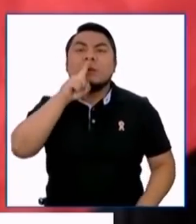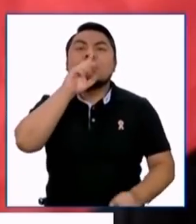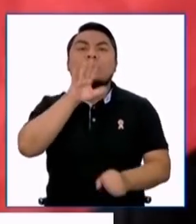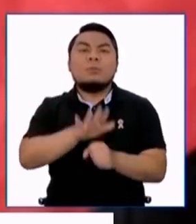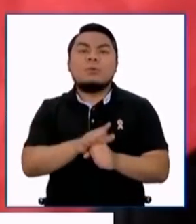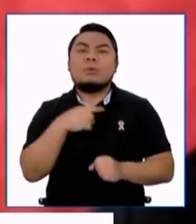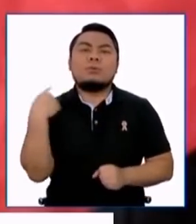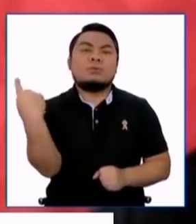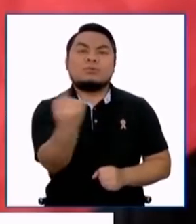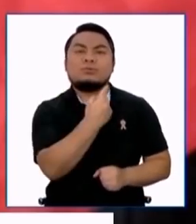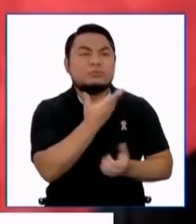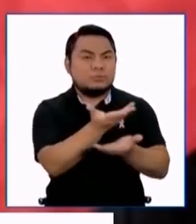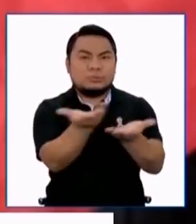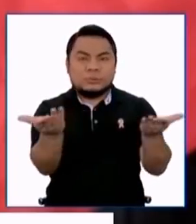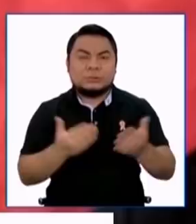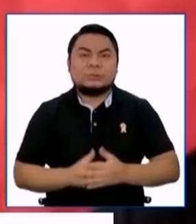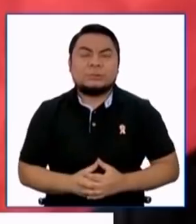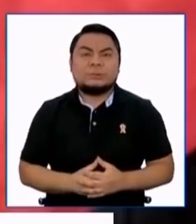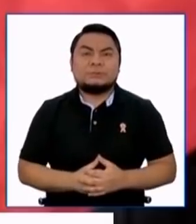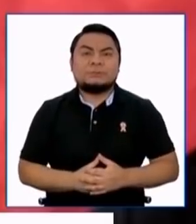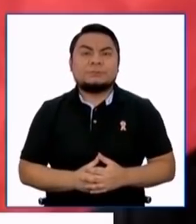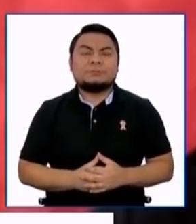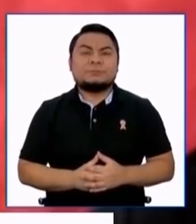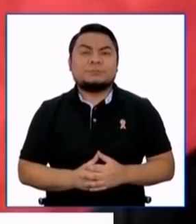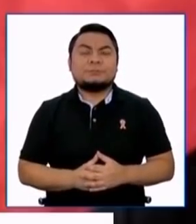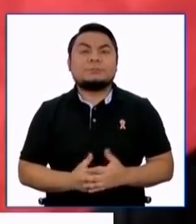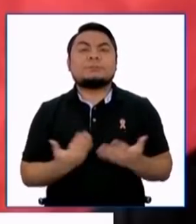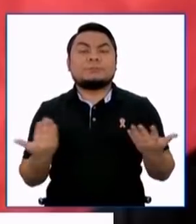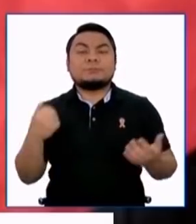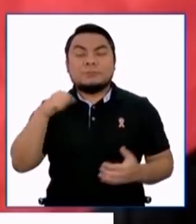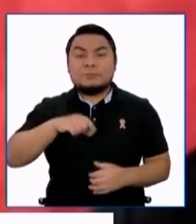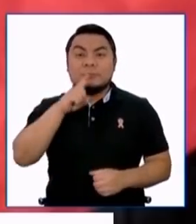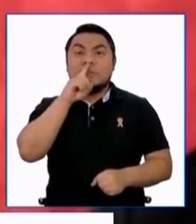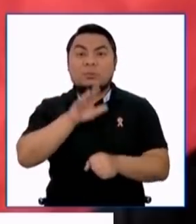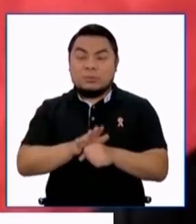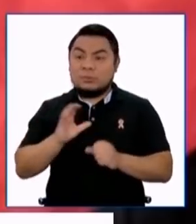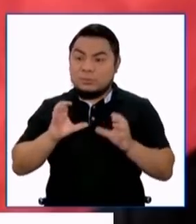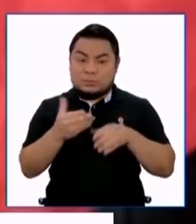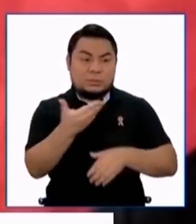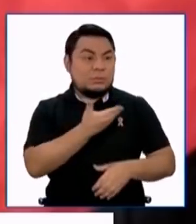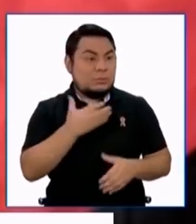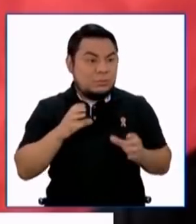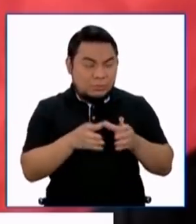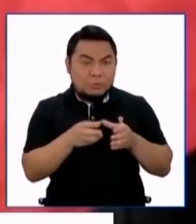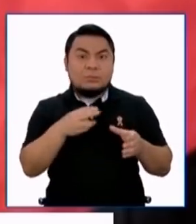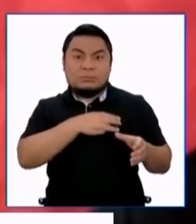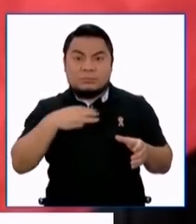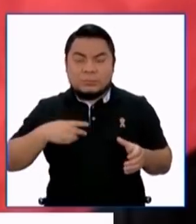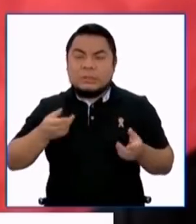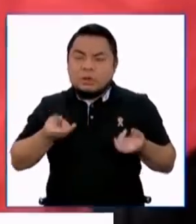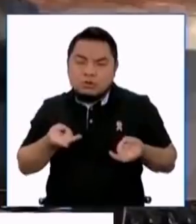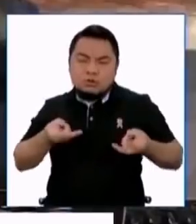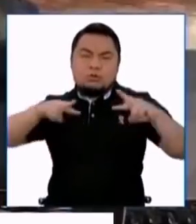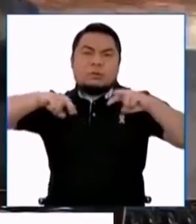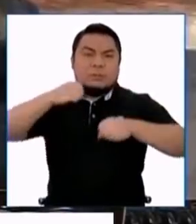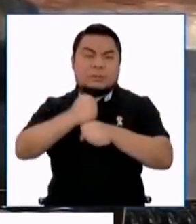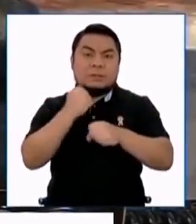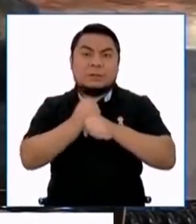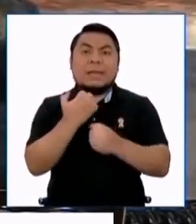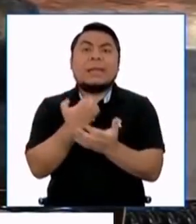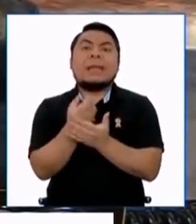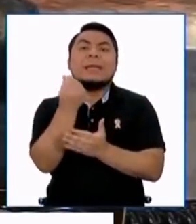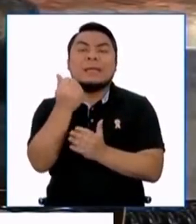compromiso de todos ustedes. Es compromiso de este gabinete redoblar el esfuerzo para que nuestra economía